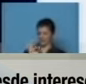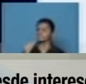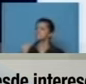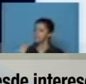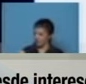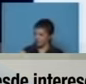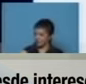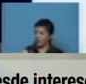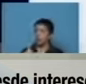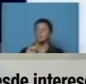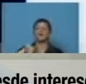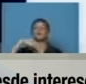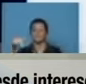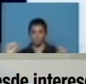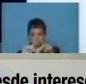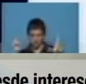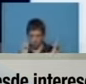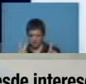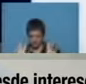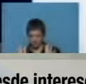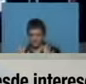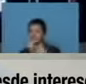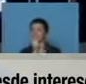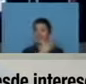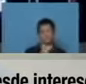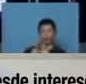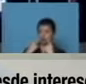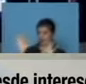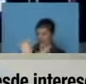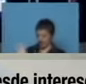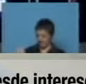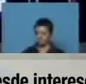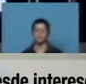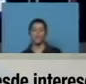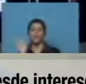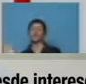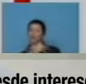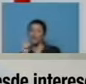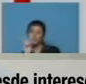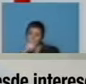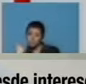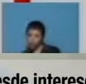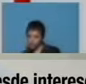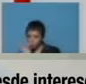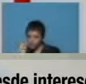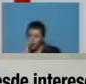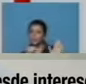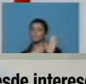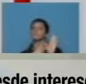pasado lo que pasa en el siguiente gráfico. Ahí están, todo lo que ustedes ven en colorado es el